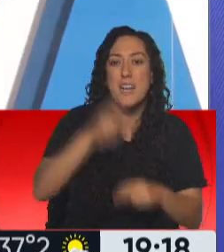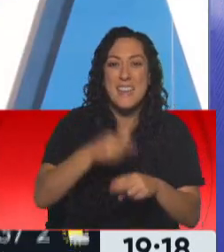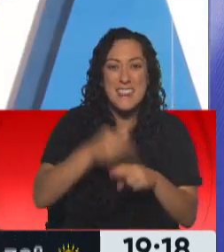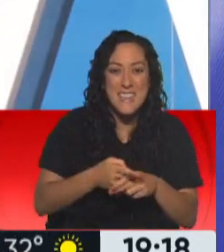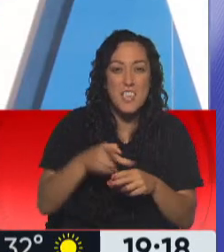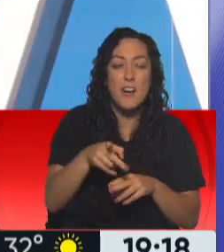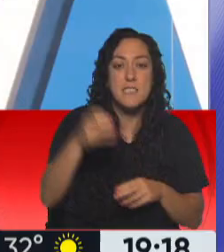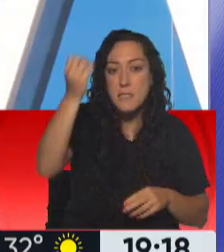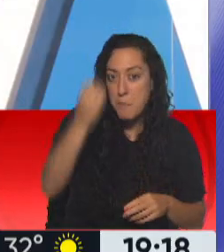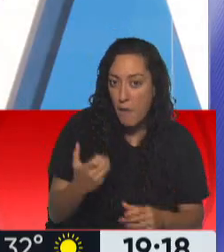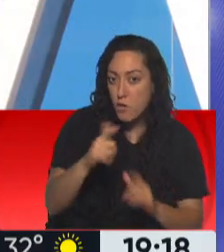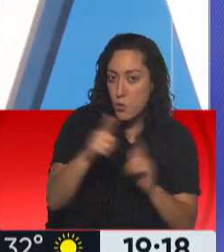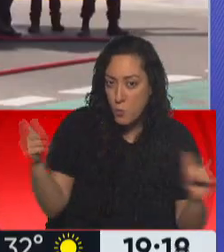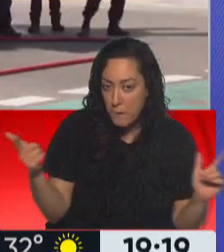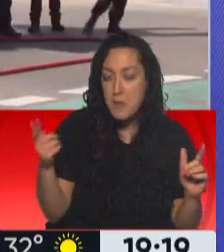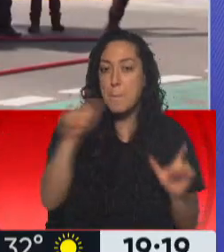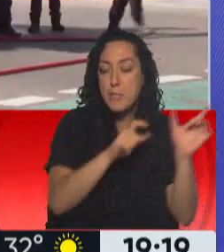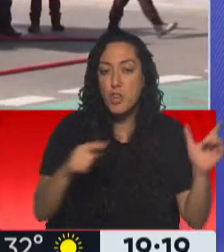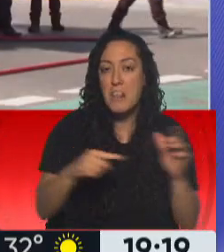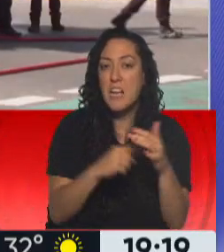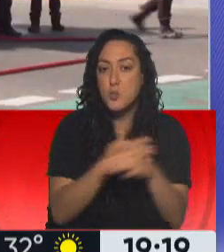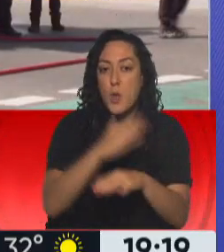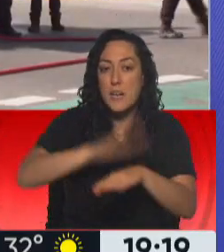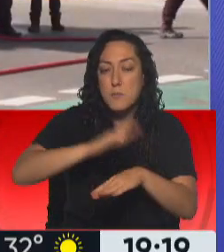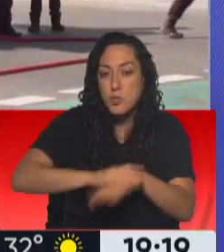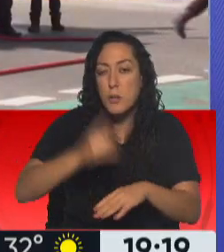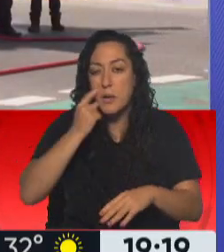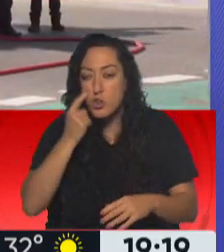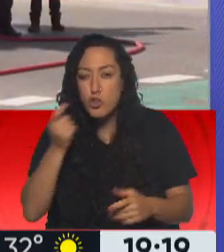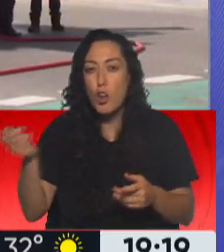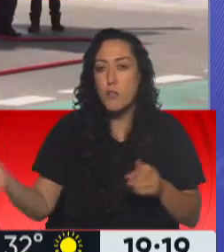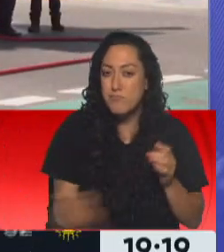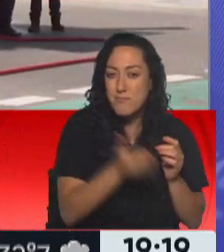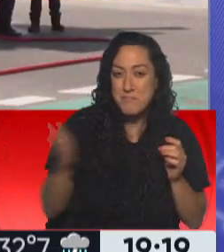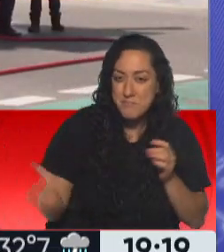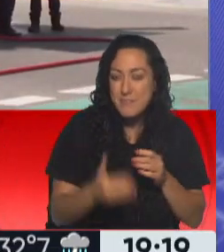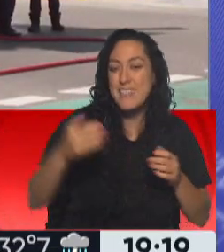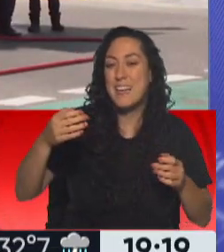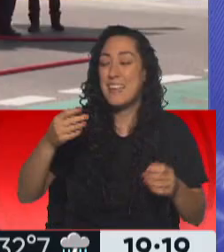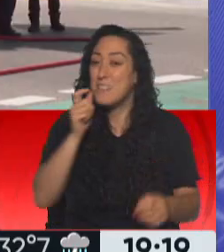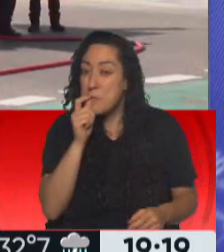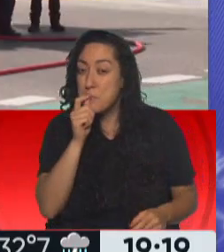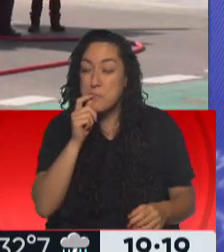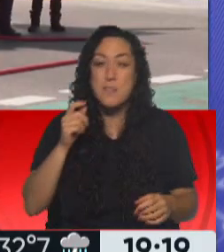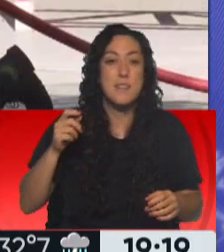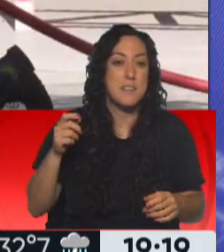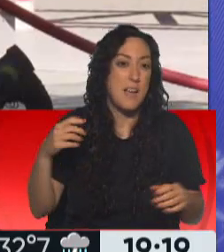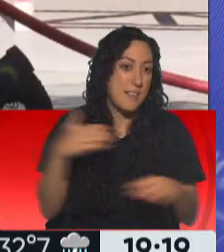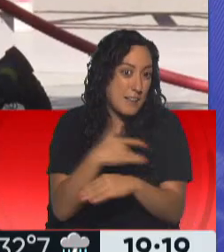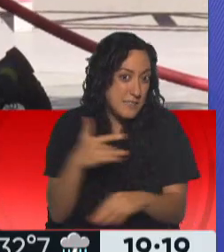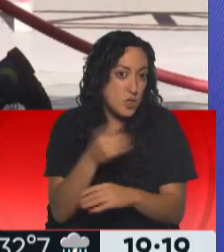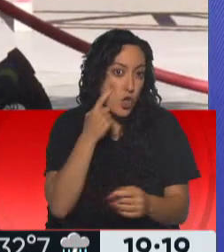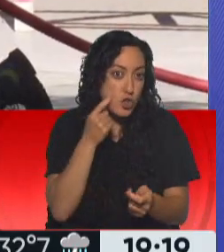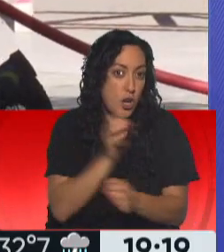había semáforos y tampoco había ningún efectivo de la ciudad de Buenos Aires controlando allí que no suceda un accidente, pasaba el que pasaba.